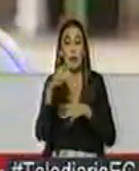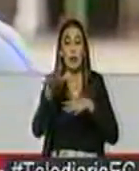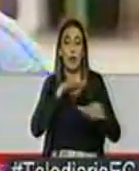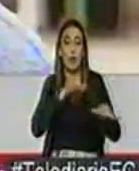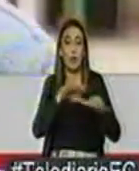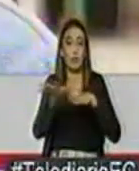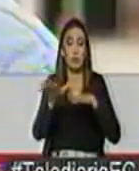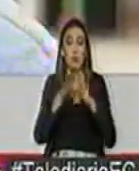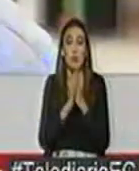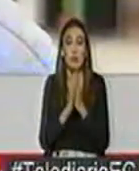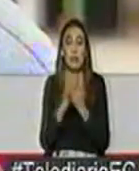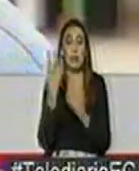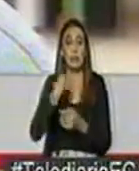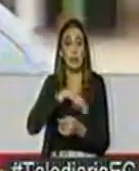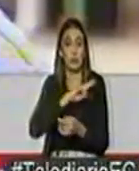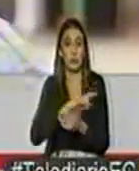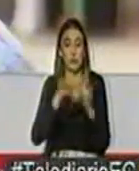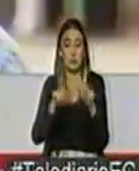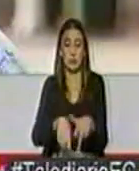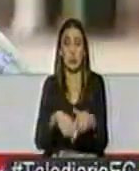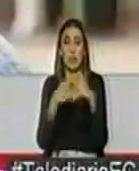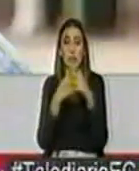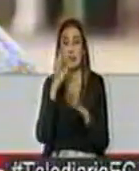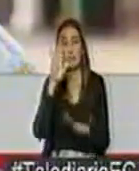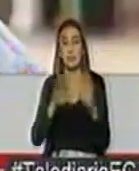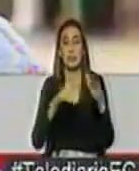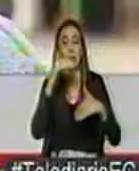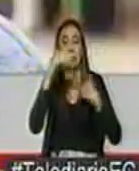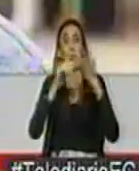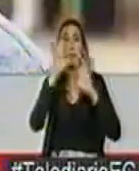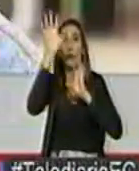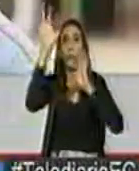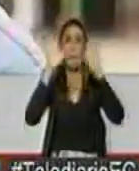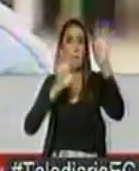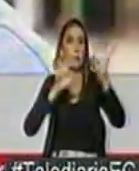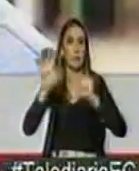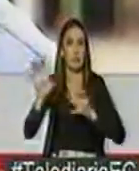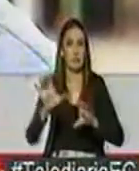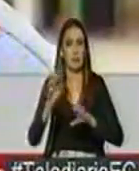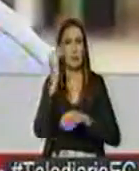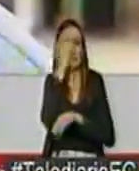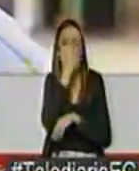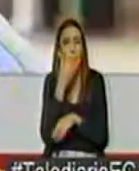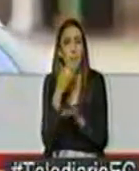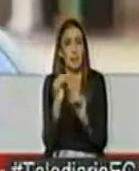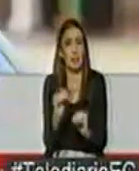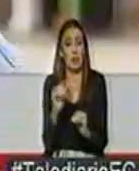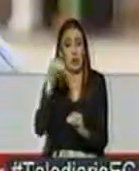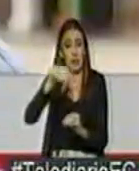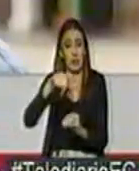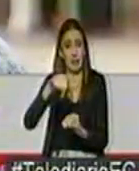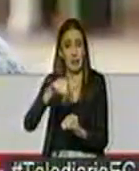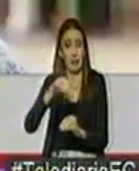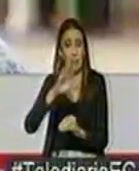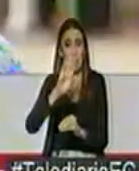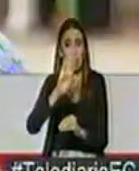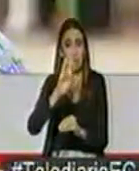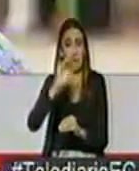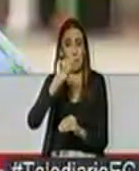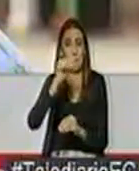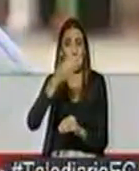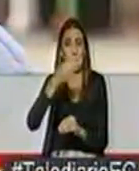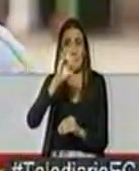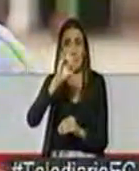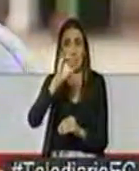sector social, estamos arrancando ya lo que es la rehabilitación del museo, este hermoso museo que tenía aquí Bahía de Caracas. Estamos